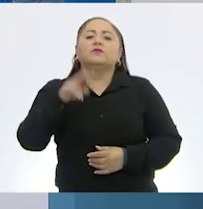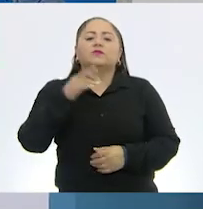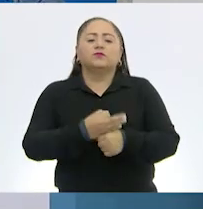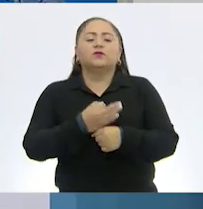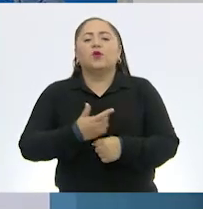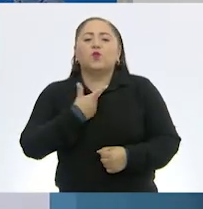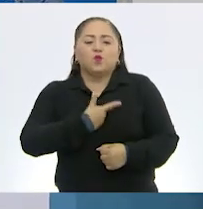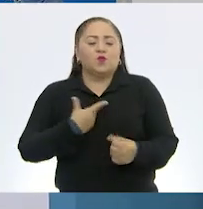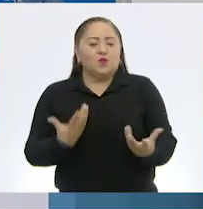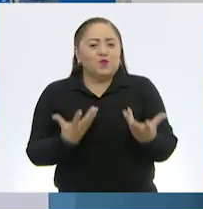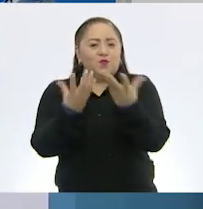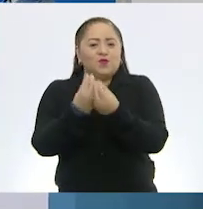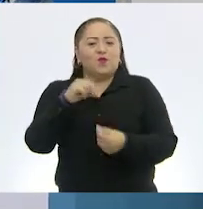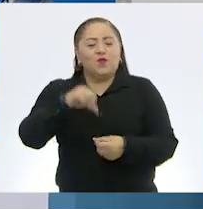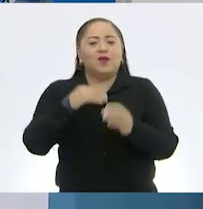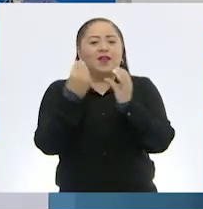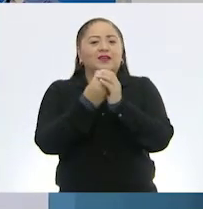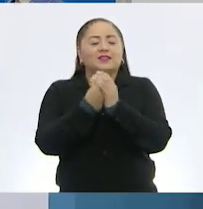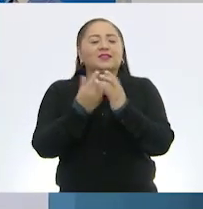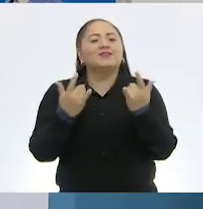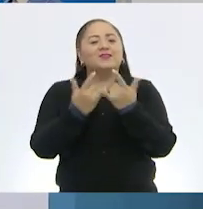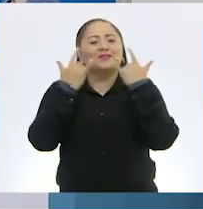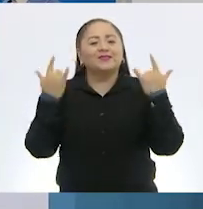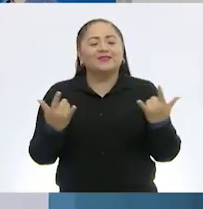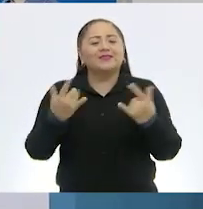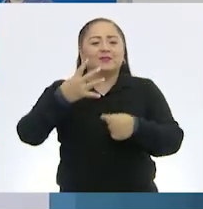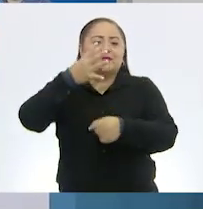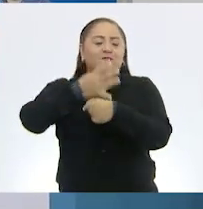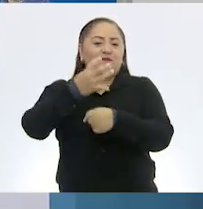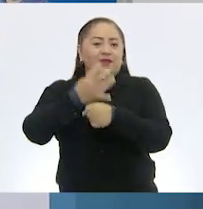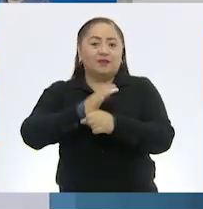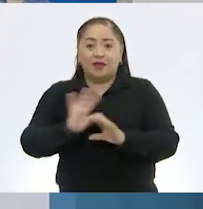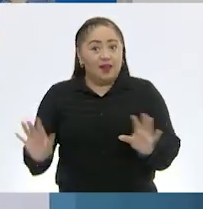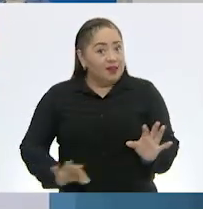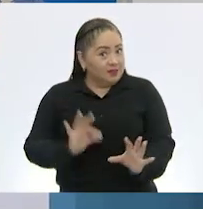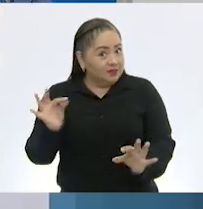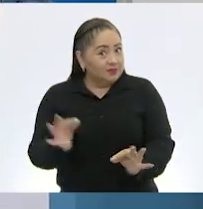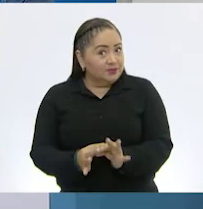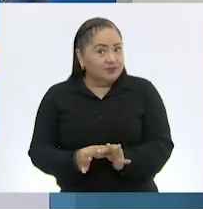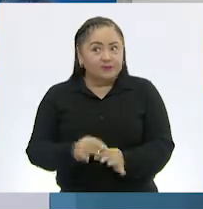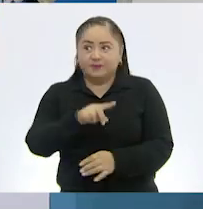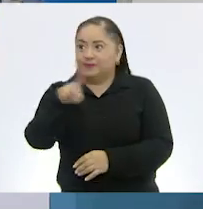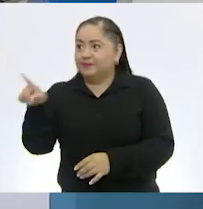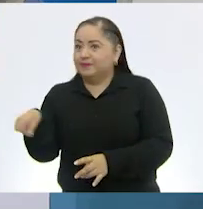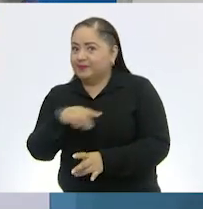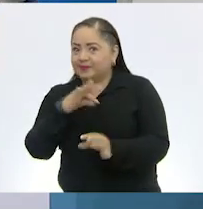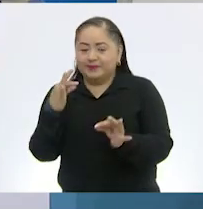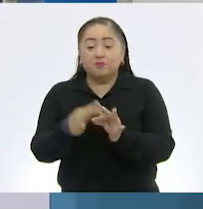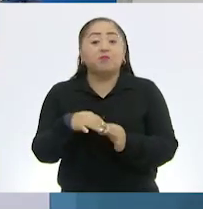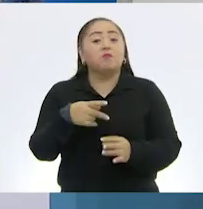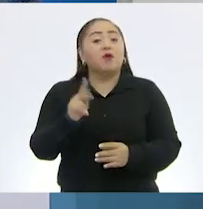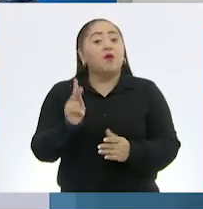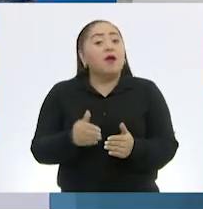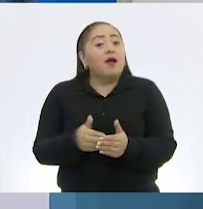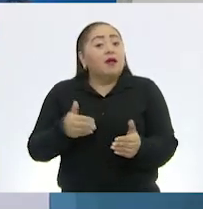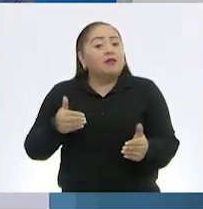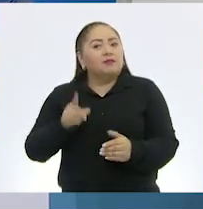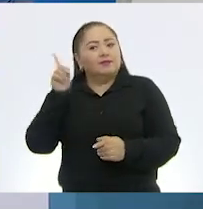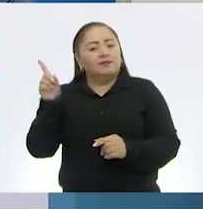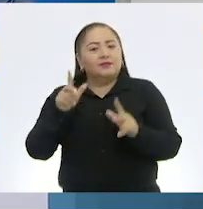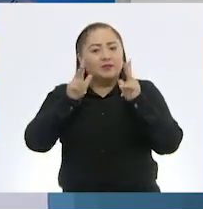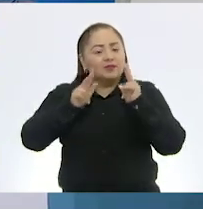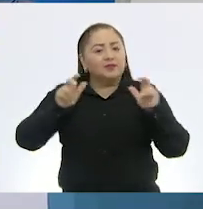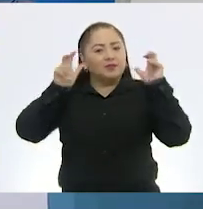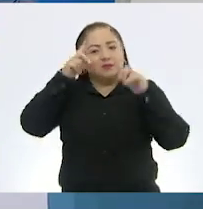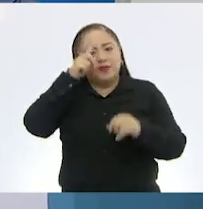de estar con ustedes en esta clase de historia de cuarto grado. ¿Están listos? ¿Listos? Sí. Antes, vamos con Ajo Listo